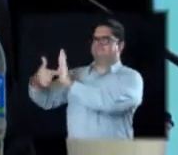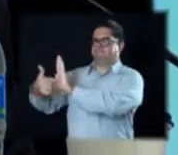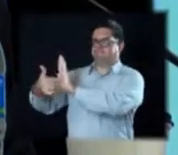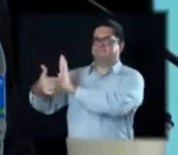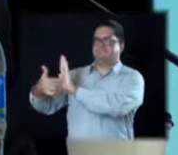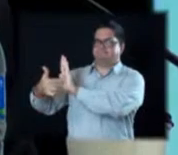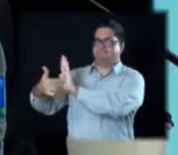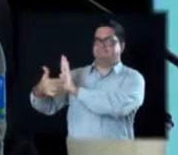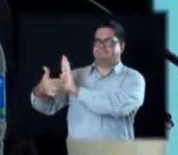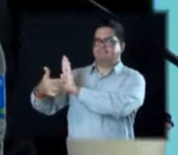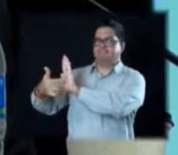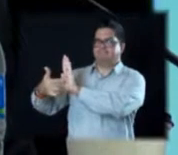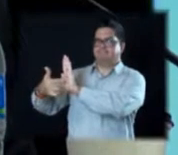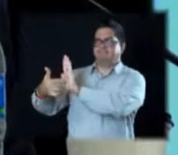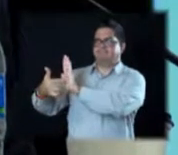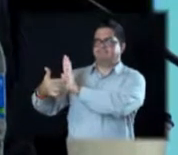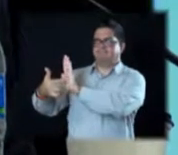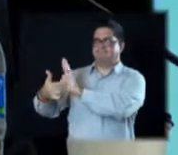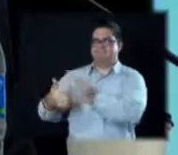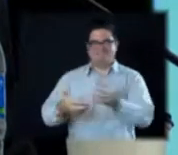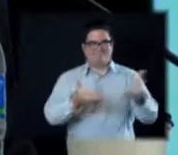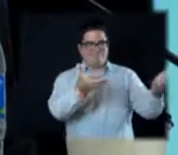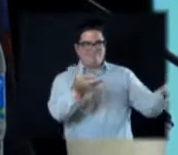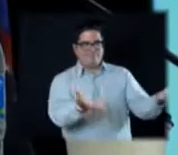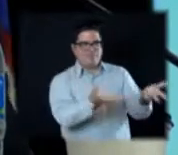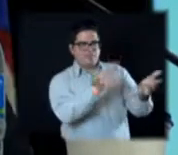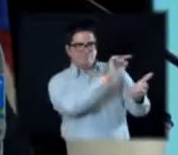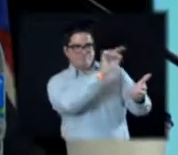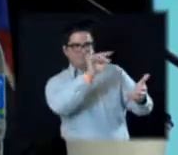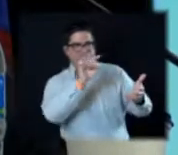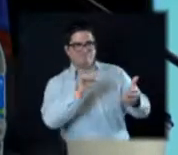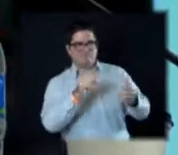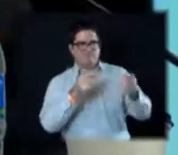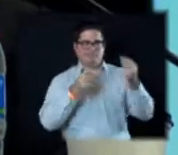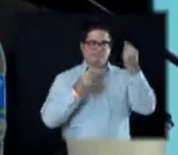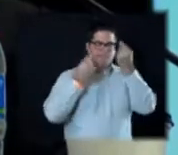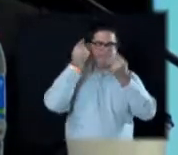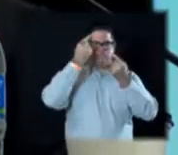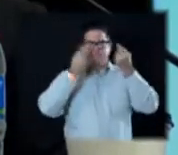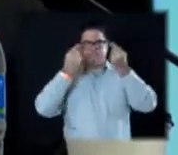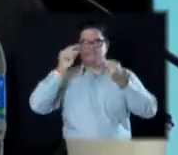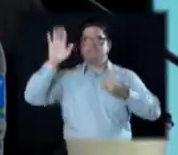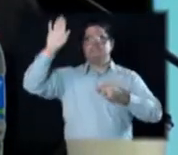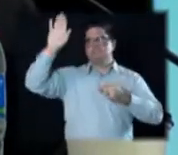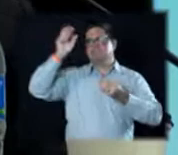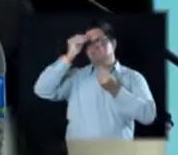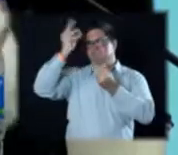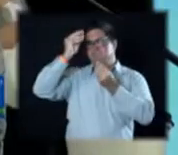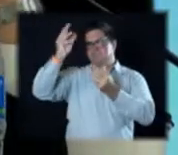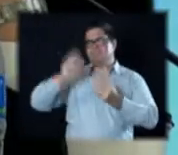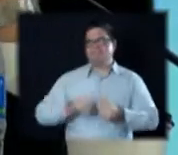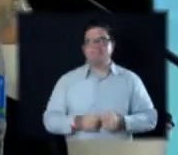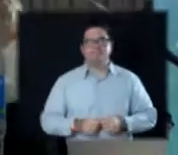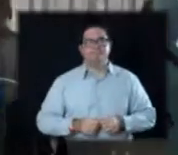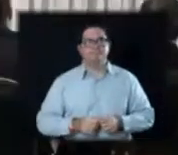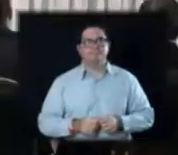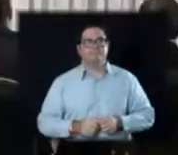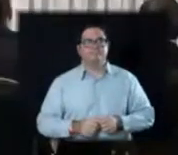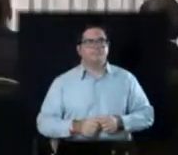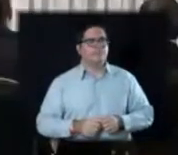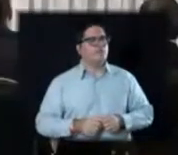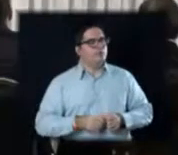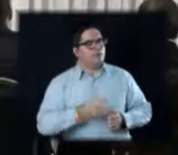la situación, y eso es algo de lo que los miembros de la Junta están atendiendo. Muchas gracias, Cristian.